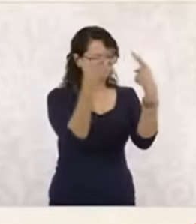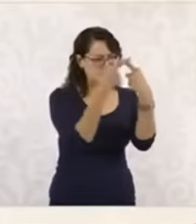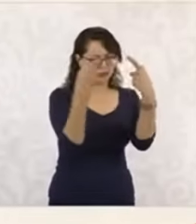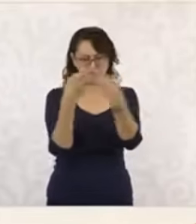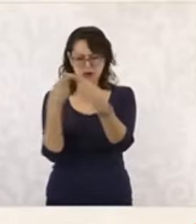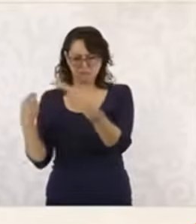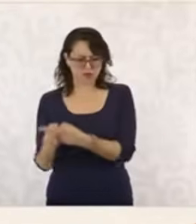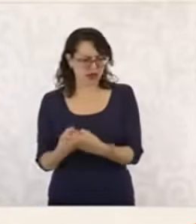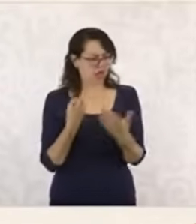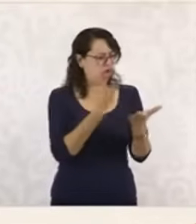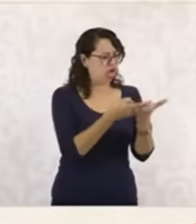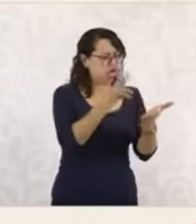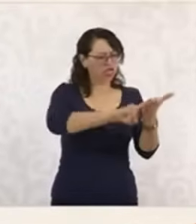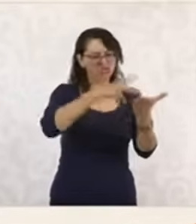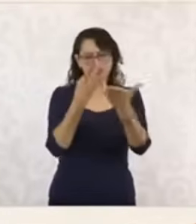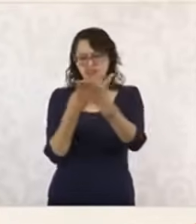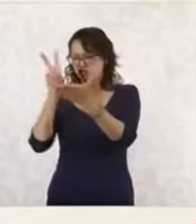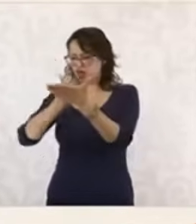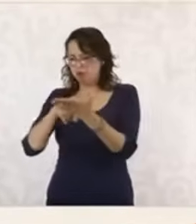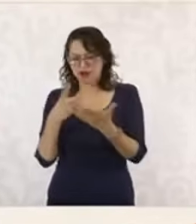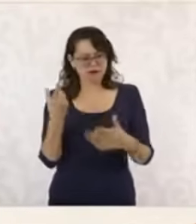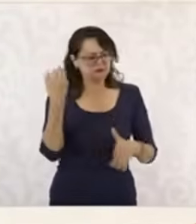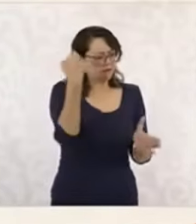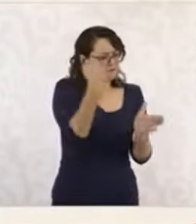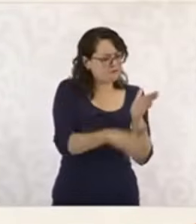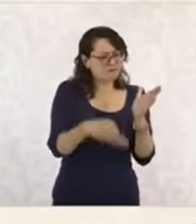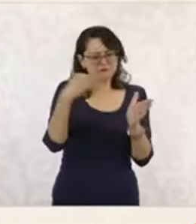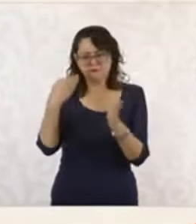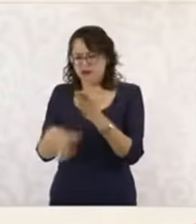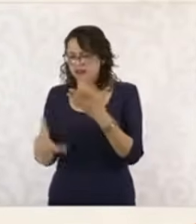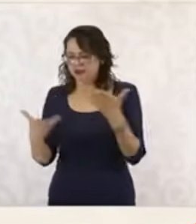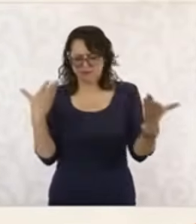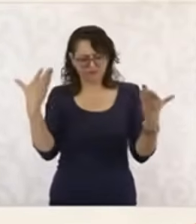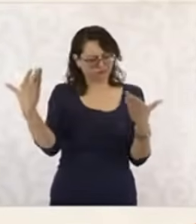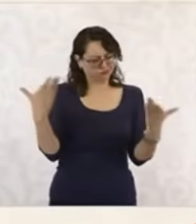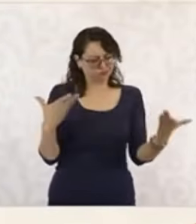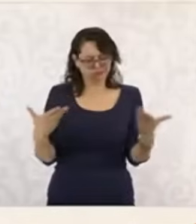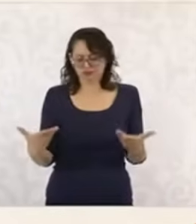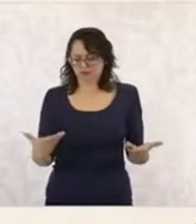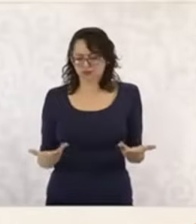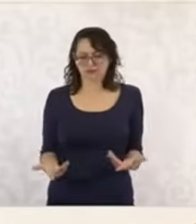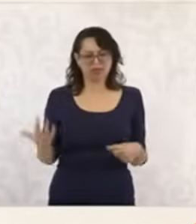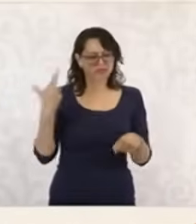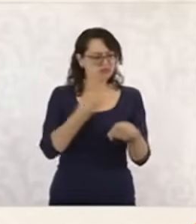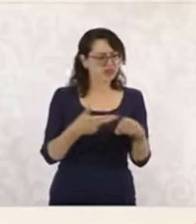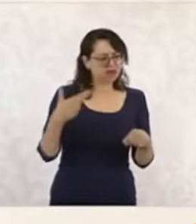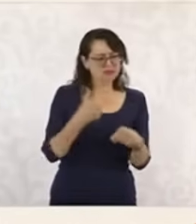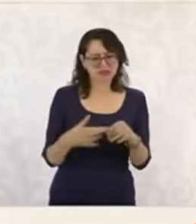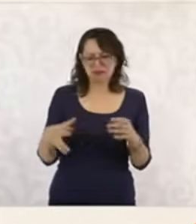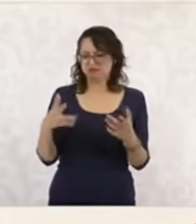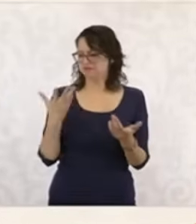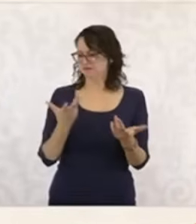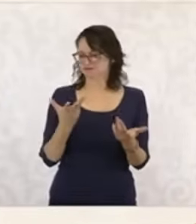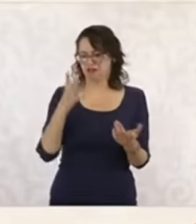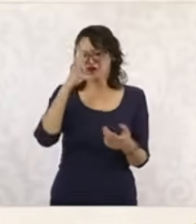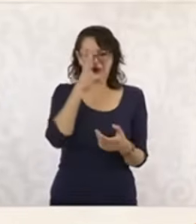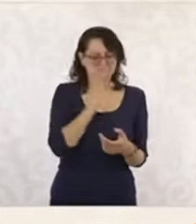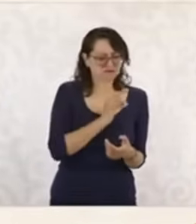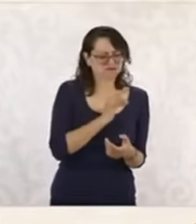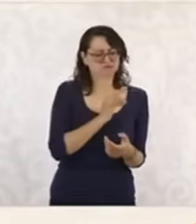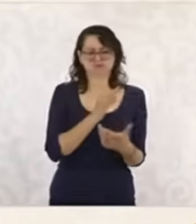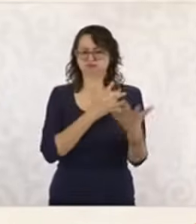datos incompletos y consecuentemente no podía darse un seguimiento a los trámites que estaban en Conagua. ¿Qué trajo eso